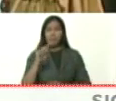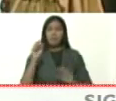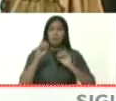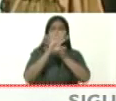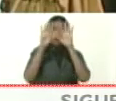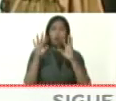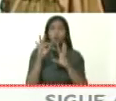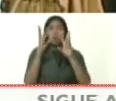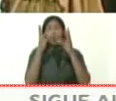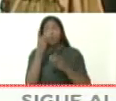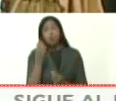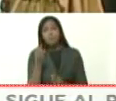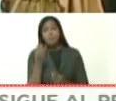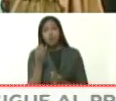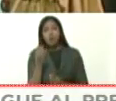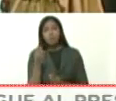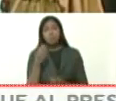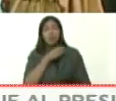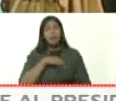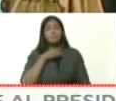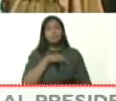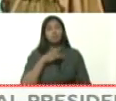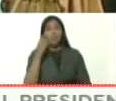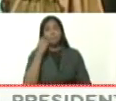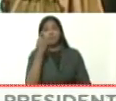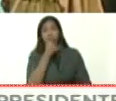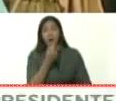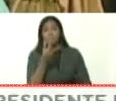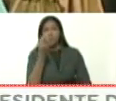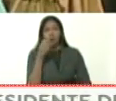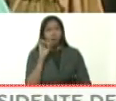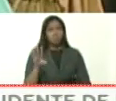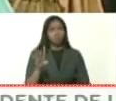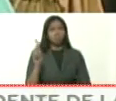los números de la misión Milagro, porque no es poca cosa